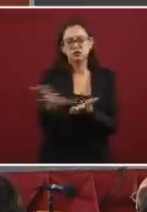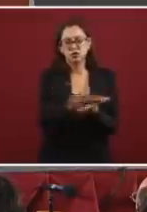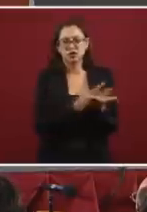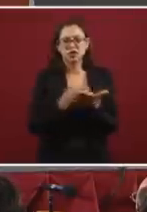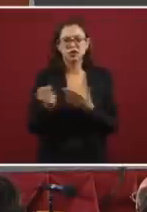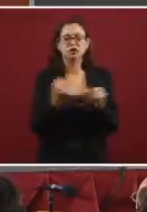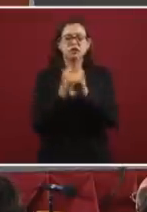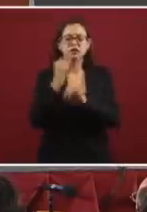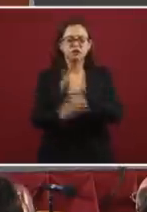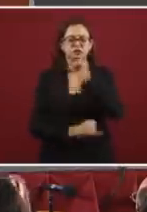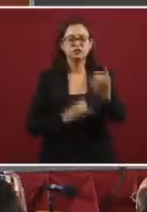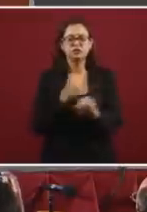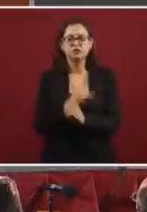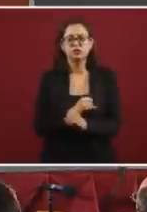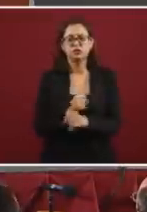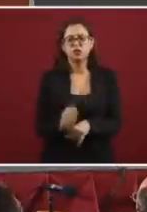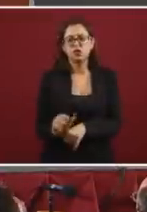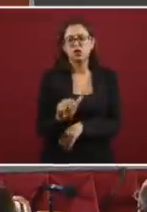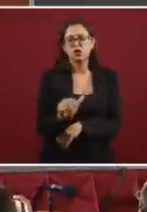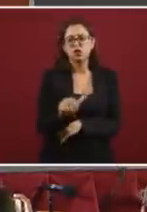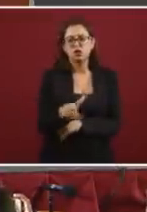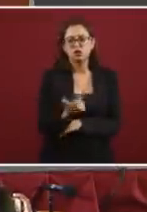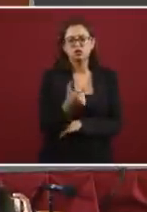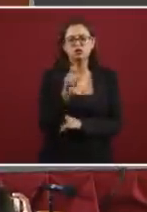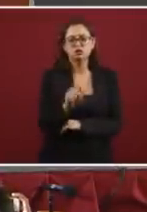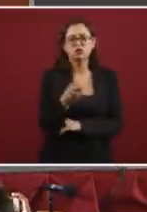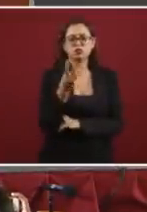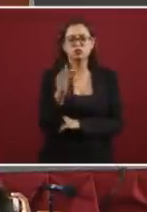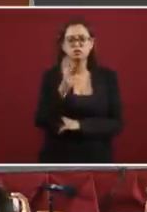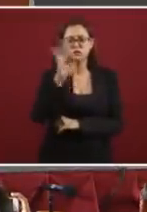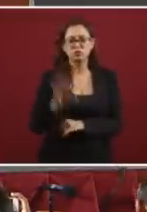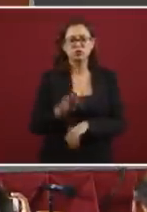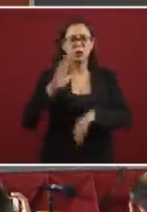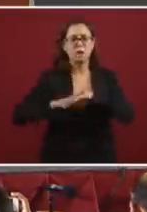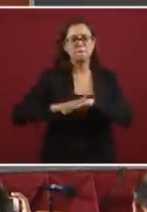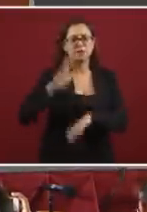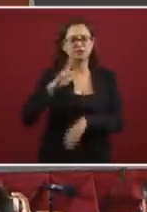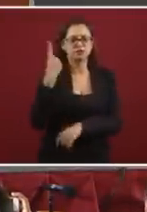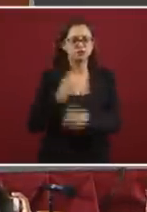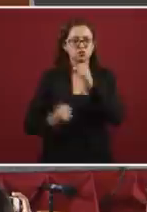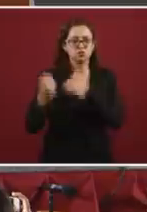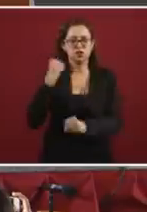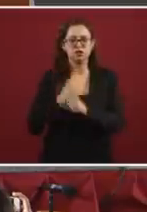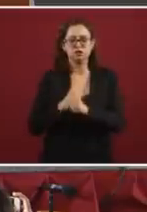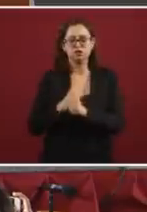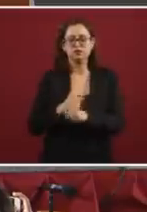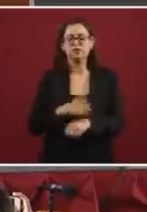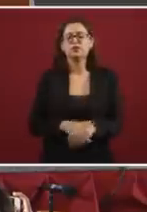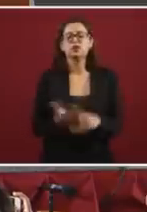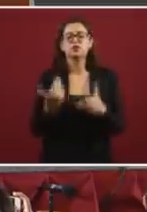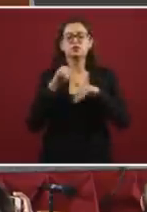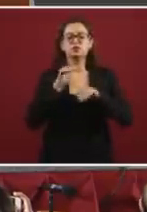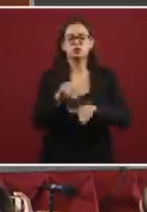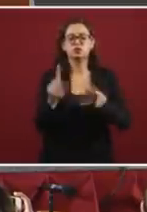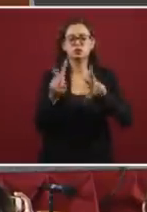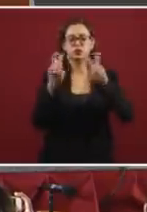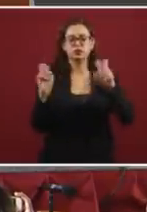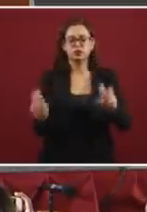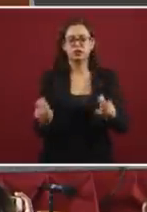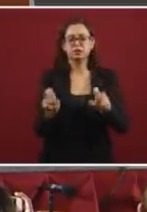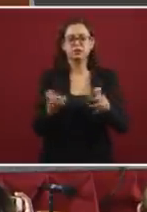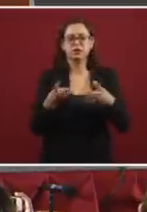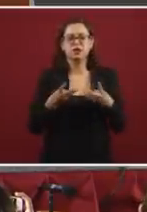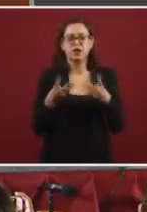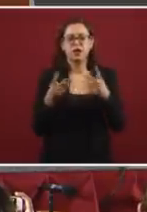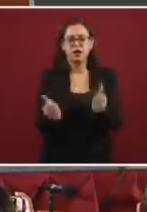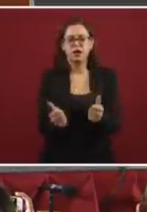internacionales 12.3 por ciento más que el año pasado en materia de gasto medio